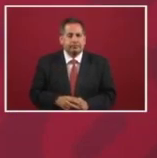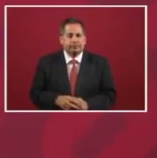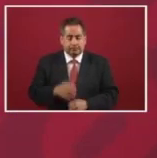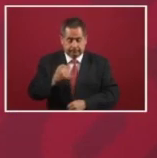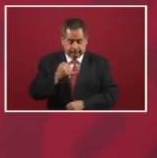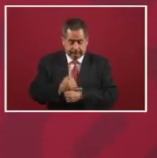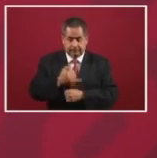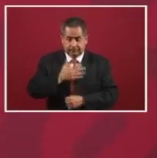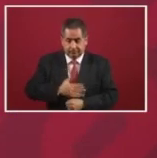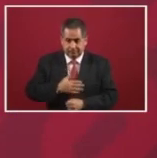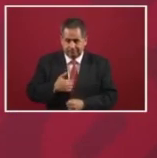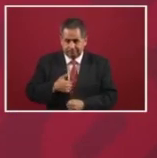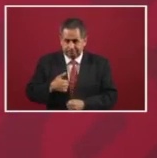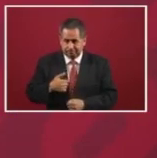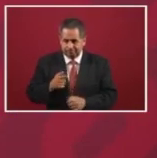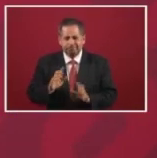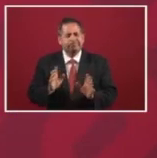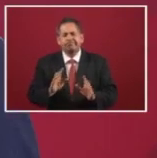injustos.